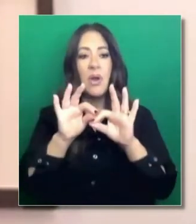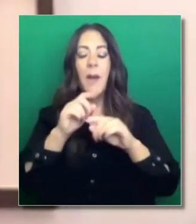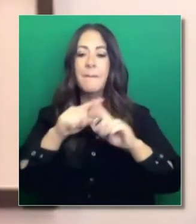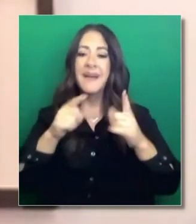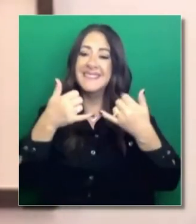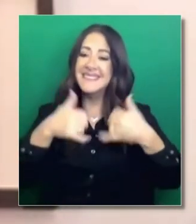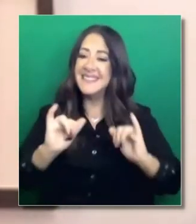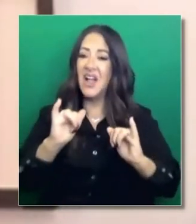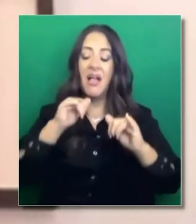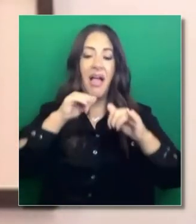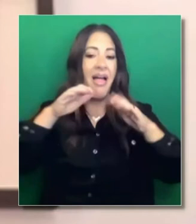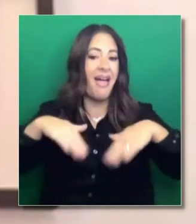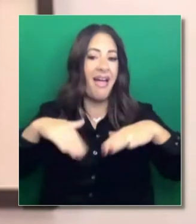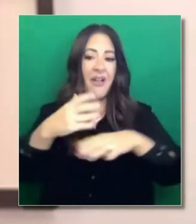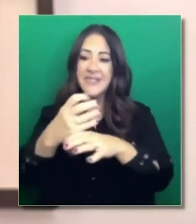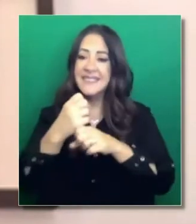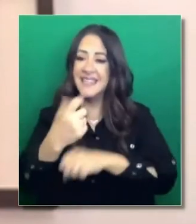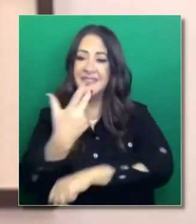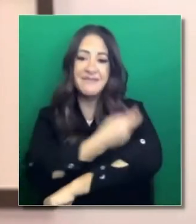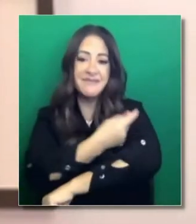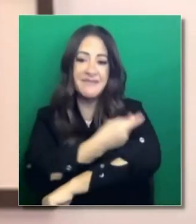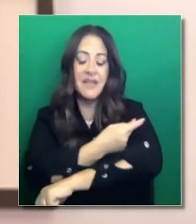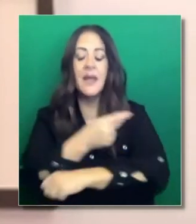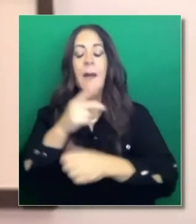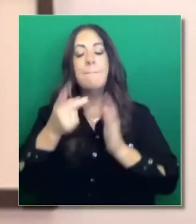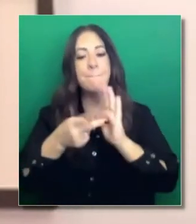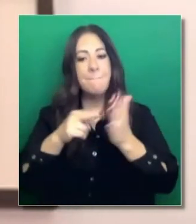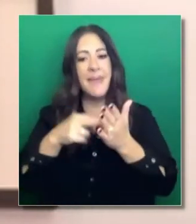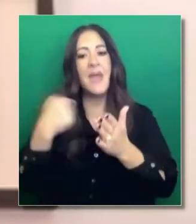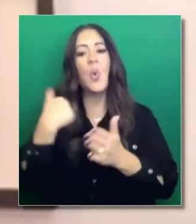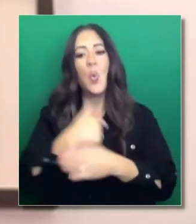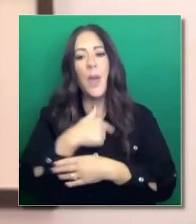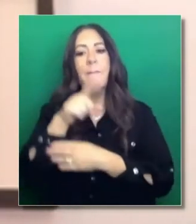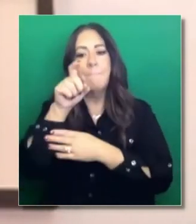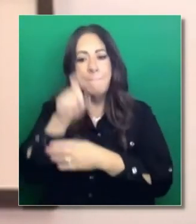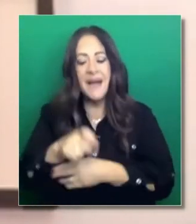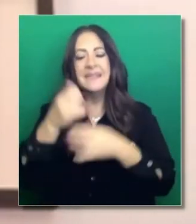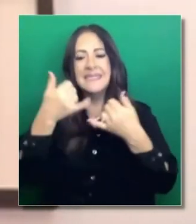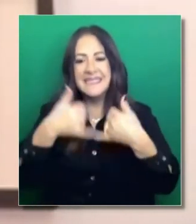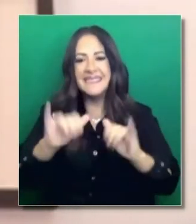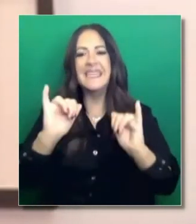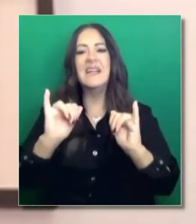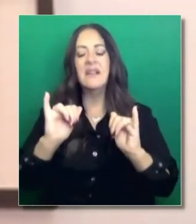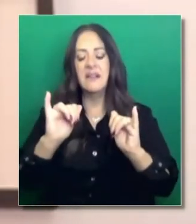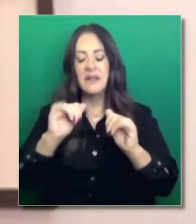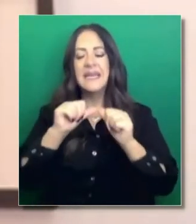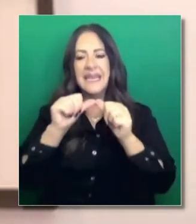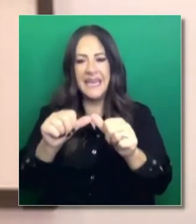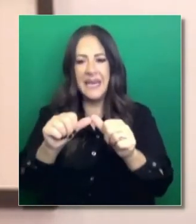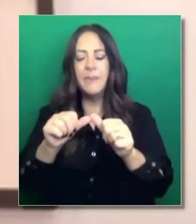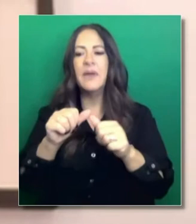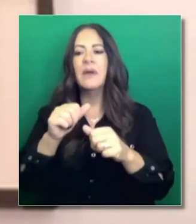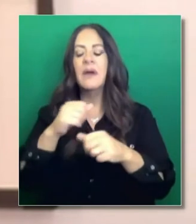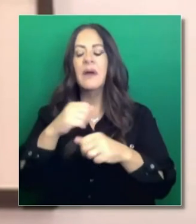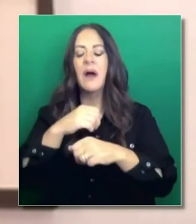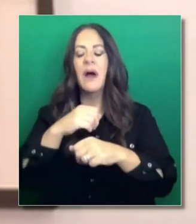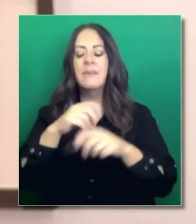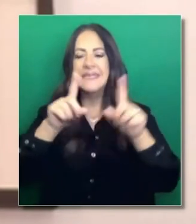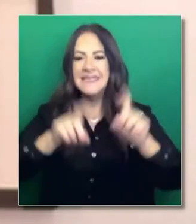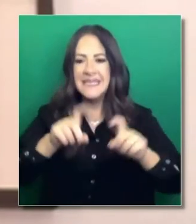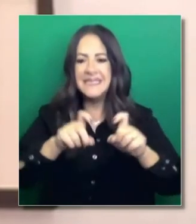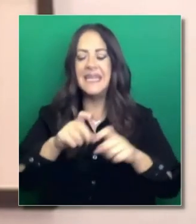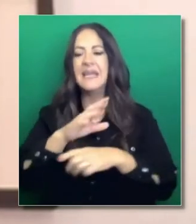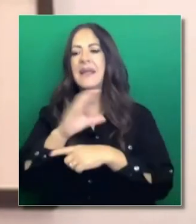suceda, hasta que tengamos disponibles esas dosis, me parece que no hay nada más importante que pruebas y rastreo